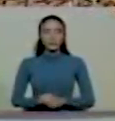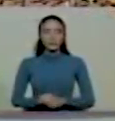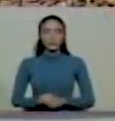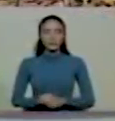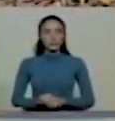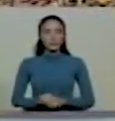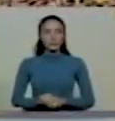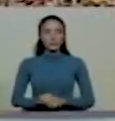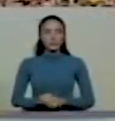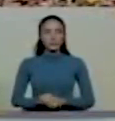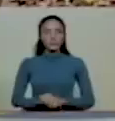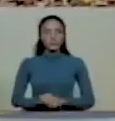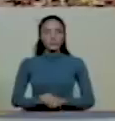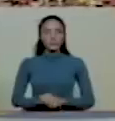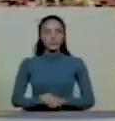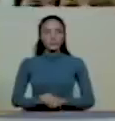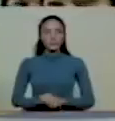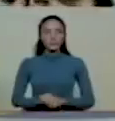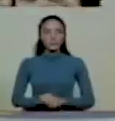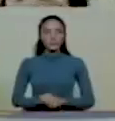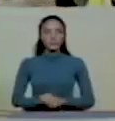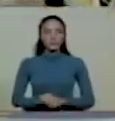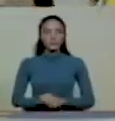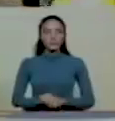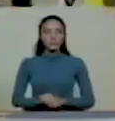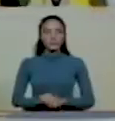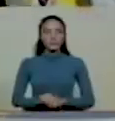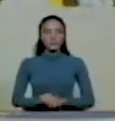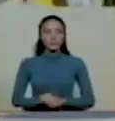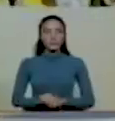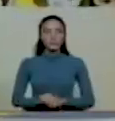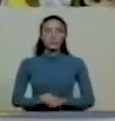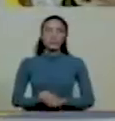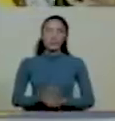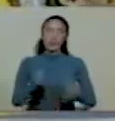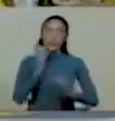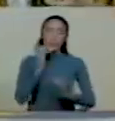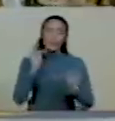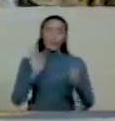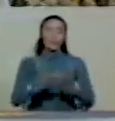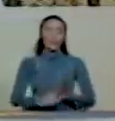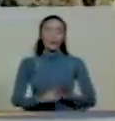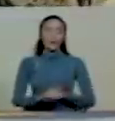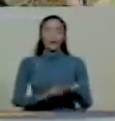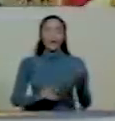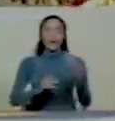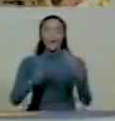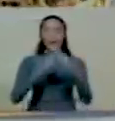ministro, compañera vicepresidenta. Por ejemplo, el plan de la vivienda.